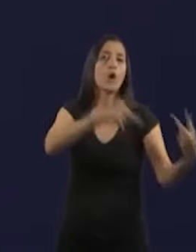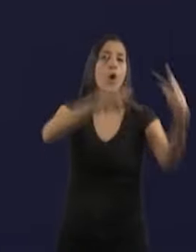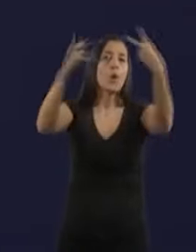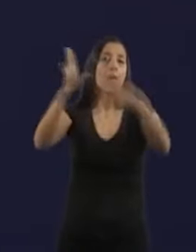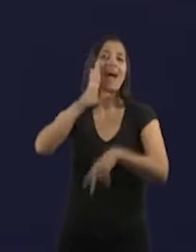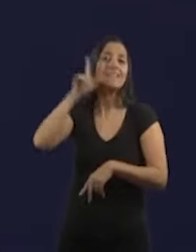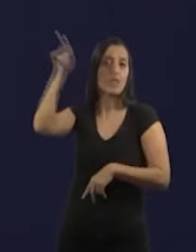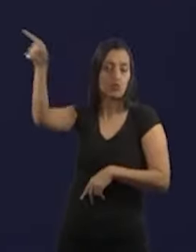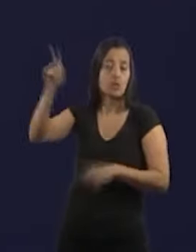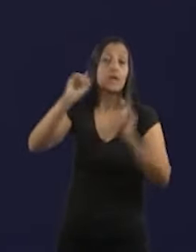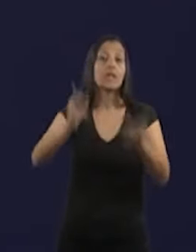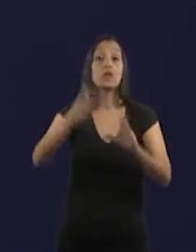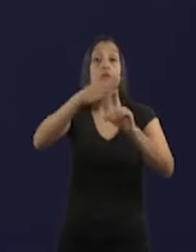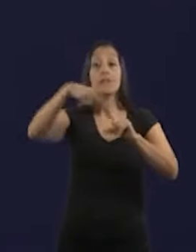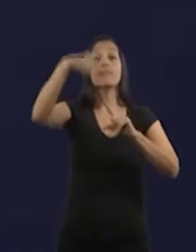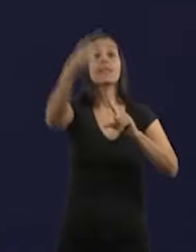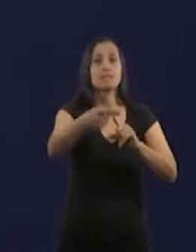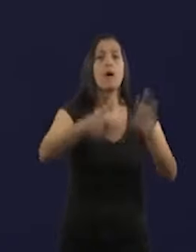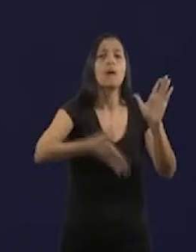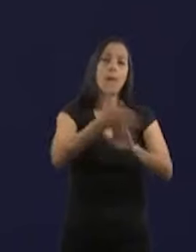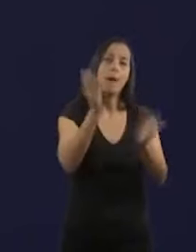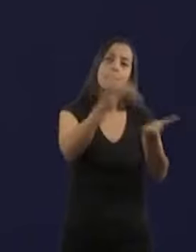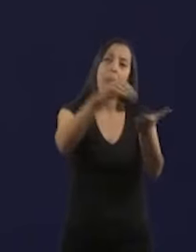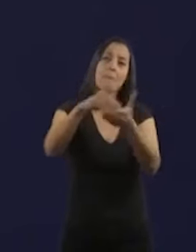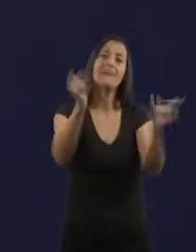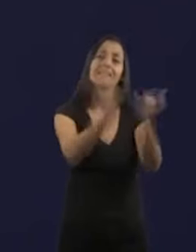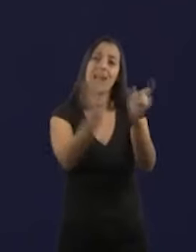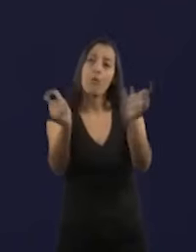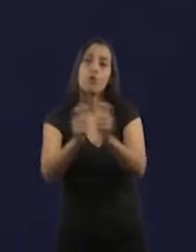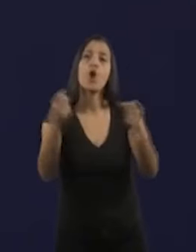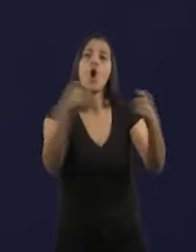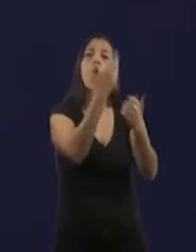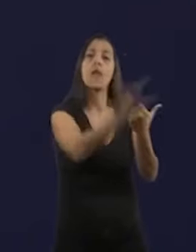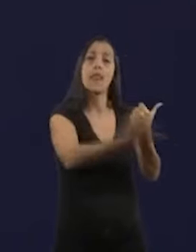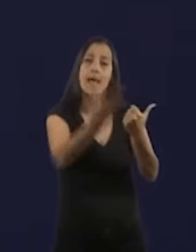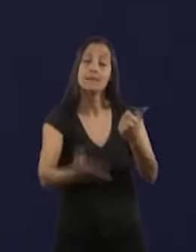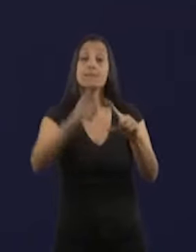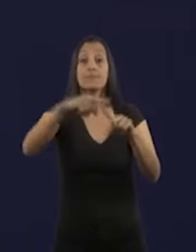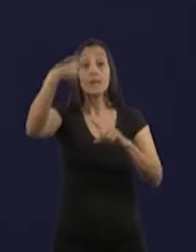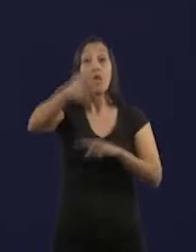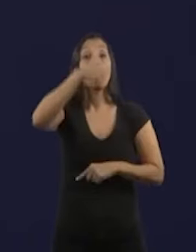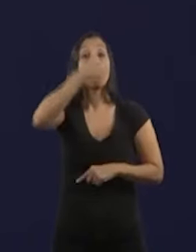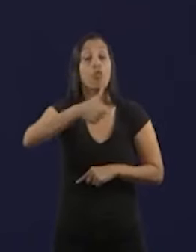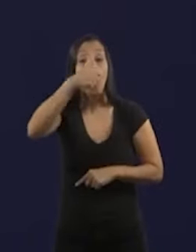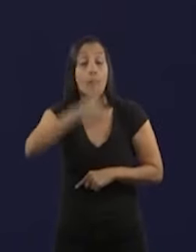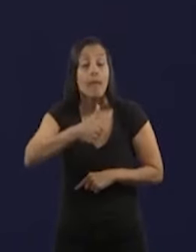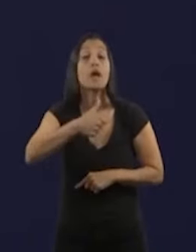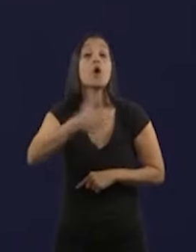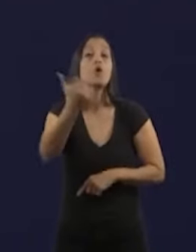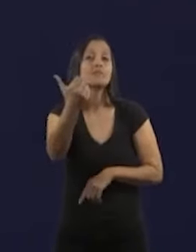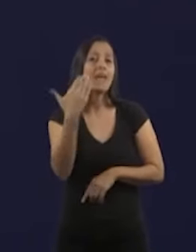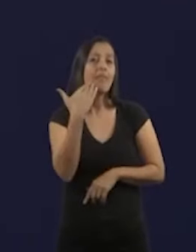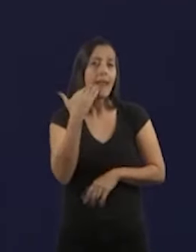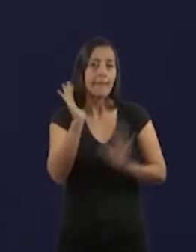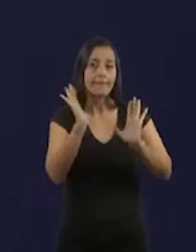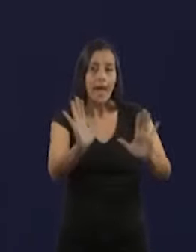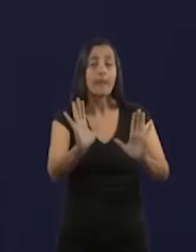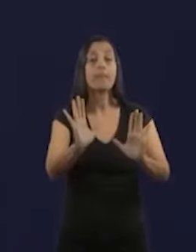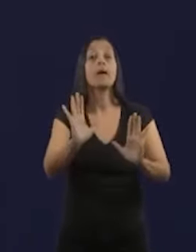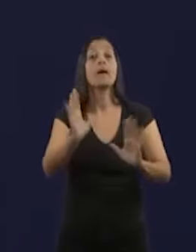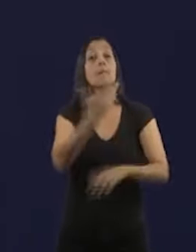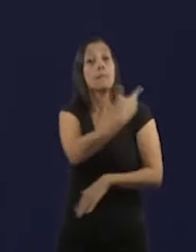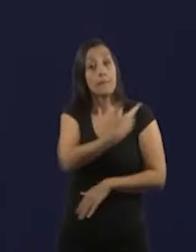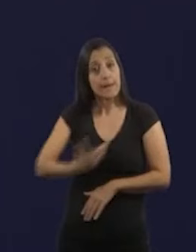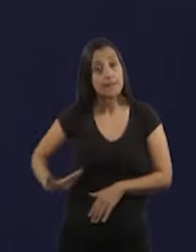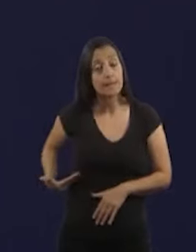Luego va a seguir teniendo reuniones con empresarios y el domingo a las 18 horas el